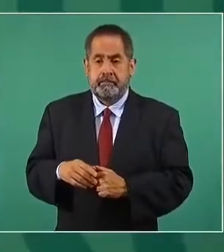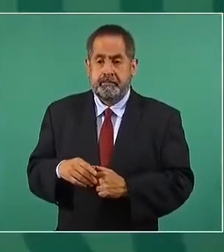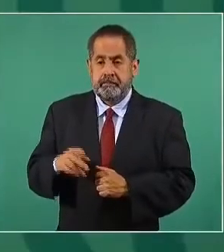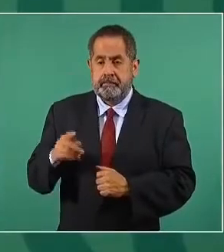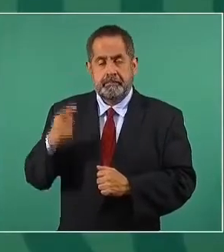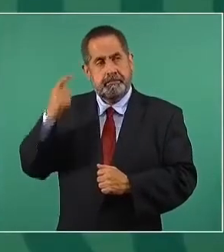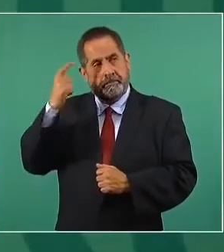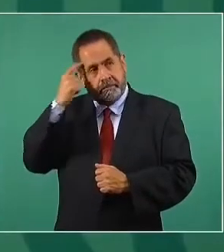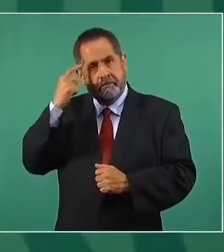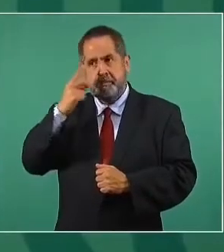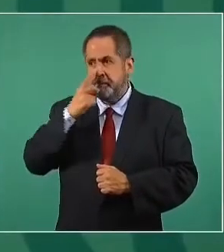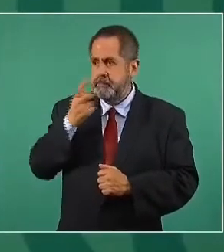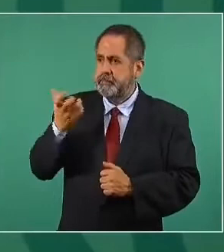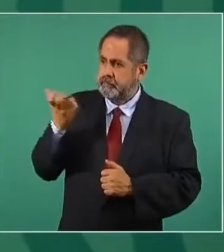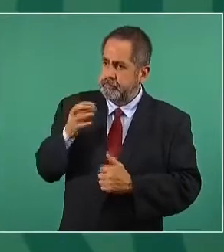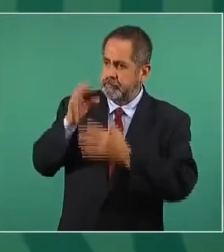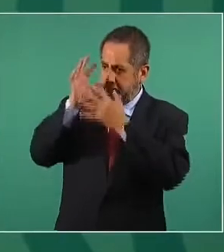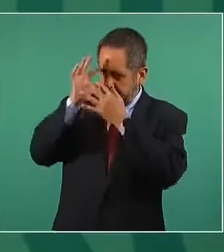consecuentes